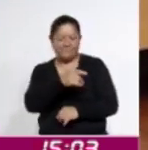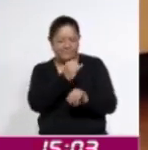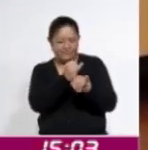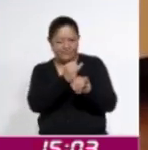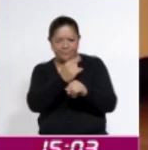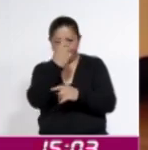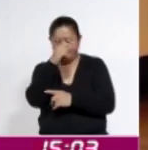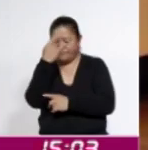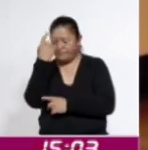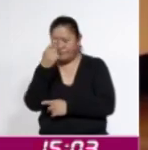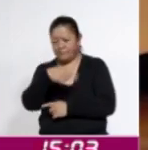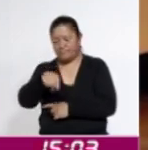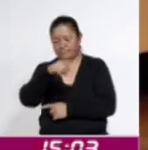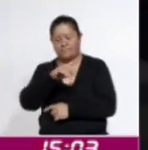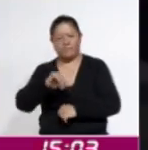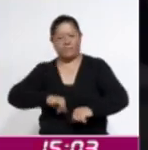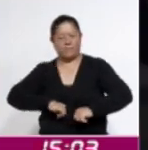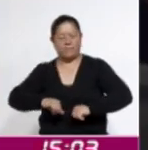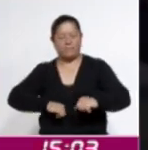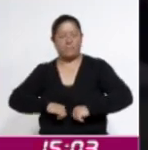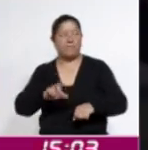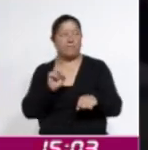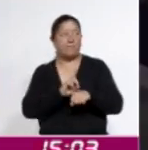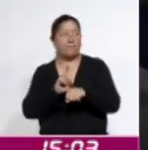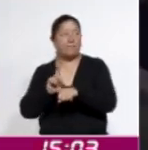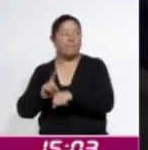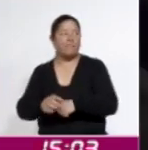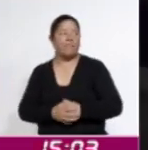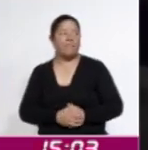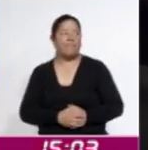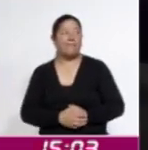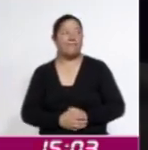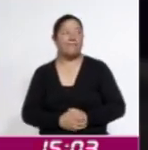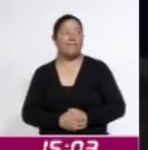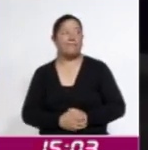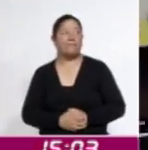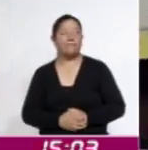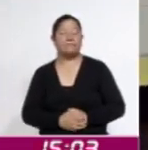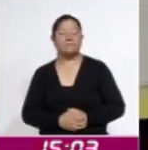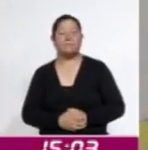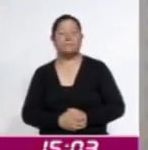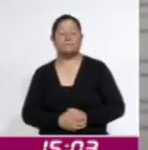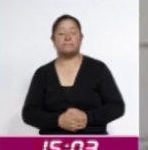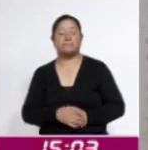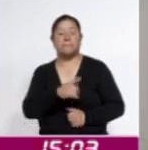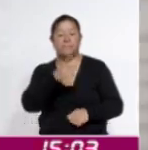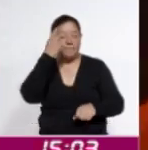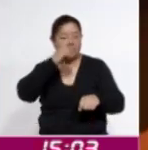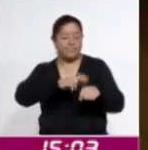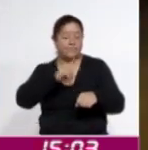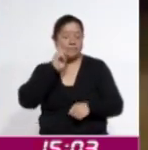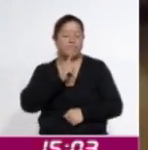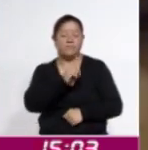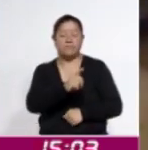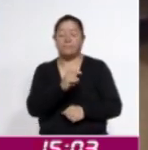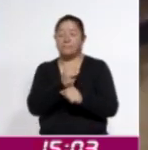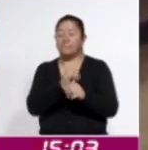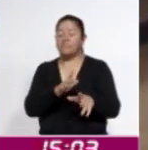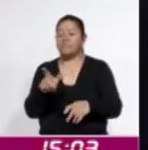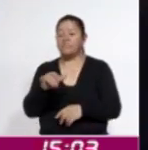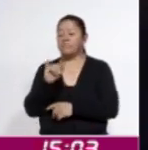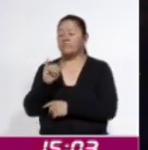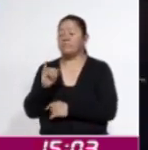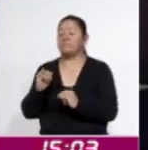para facilitar sus actividades cotidianas. En tanto, la subdirectora de Información del Instituto Federal